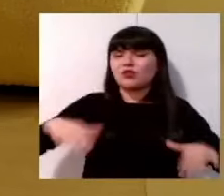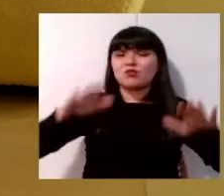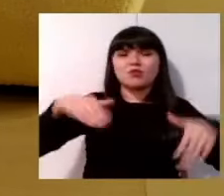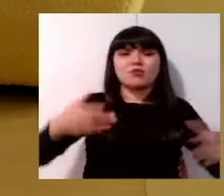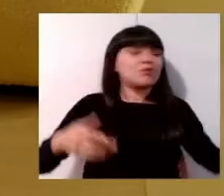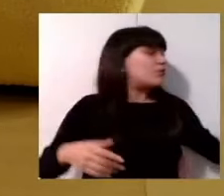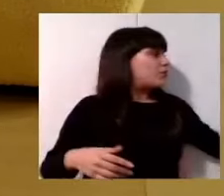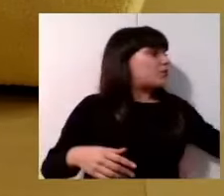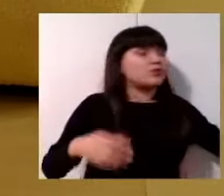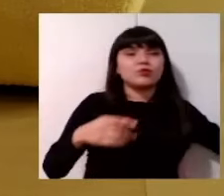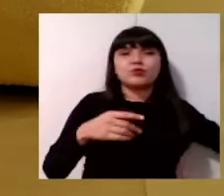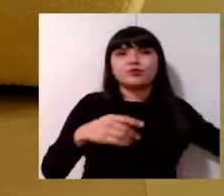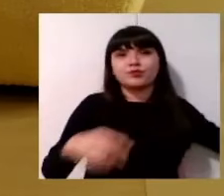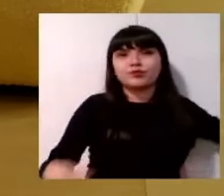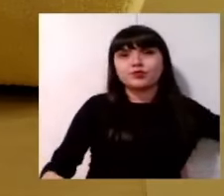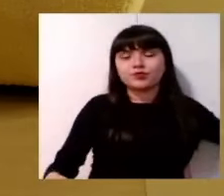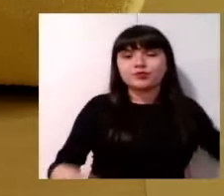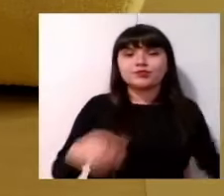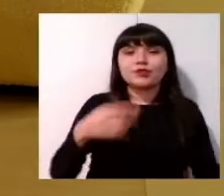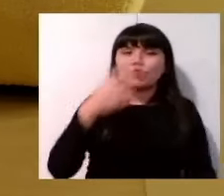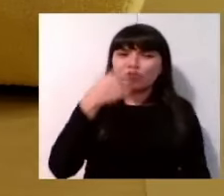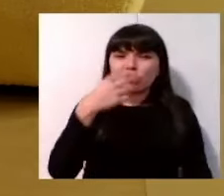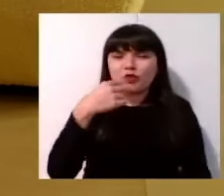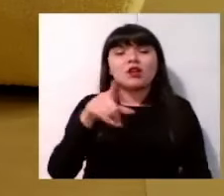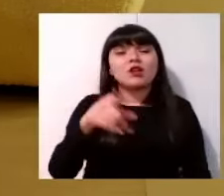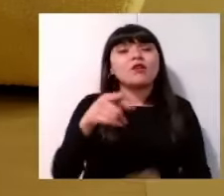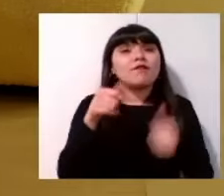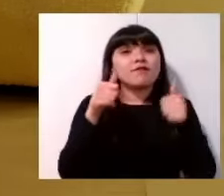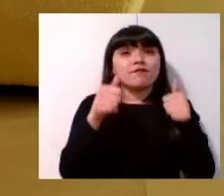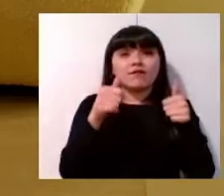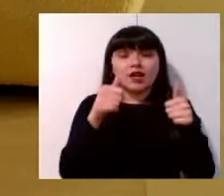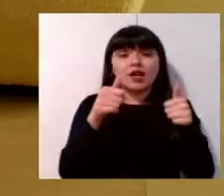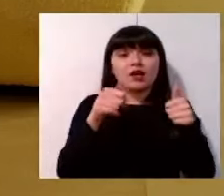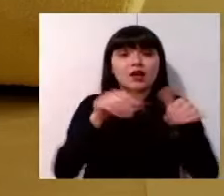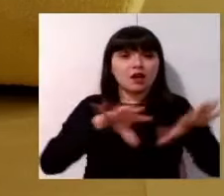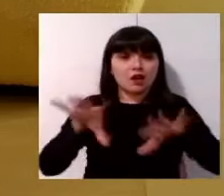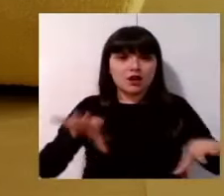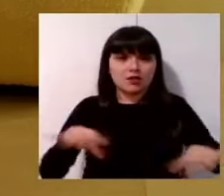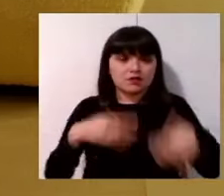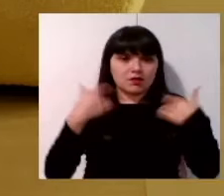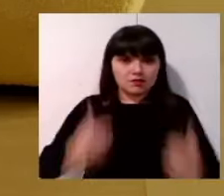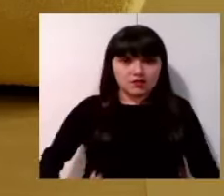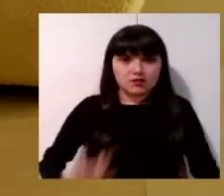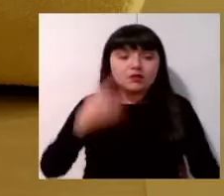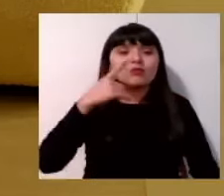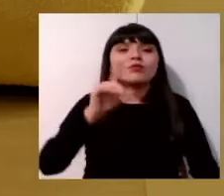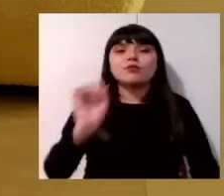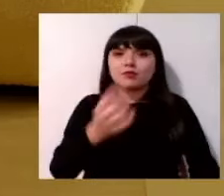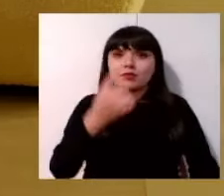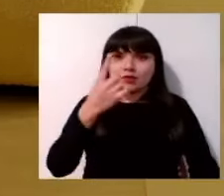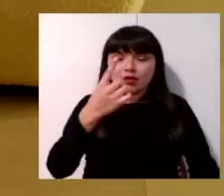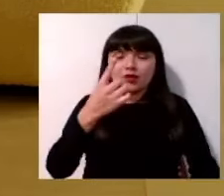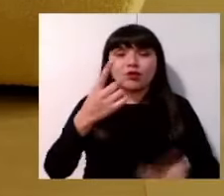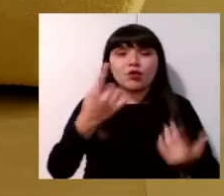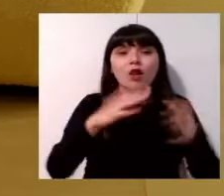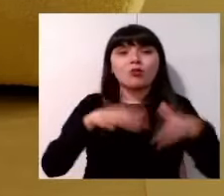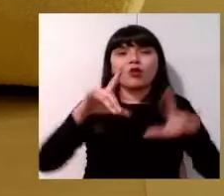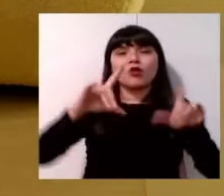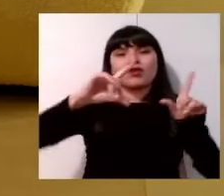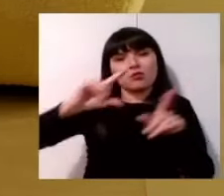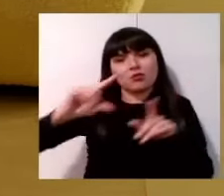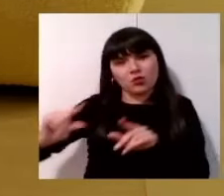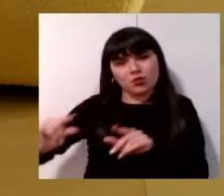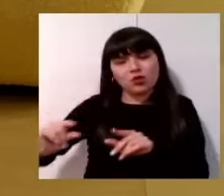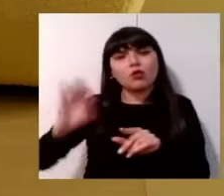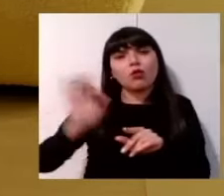está súper bien la actividad física, pero así como tú lo dijiste, o sea, primero la actividad, después llegar a la casa, ir disminuyendo la intensidad de